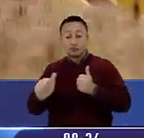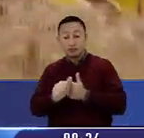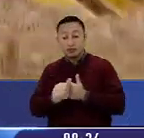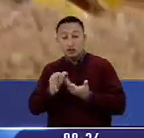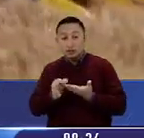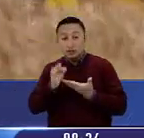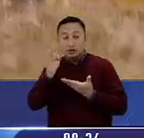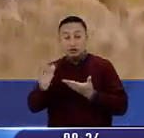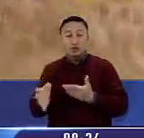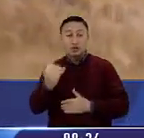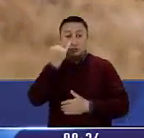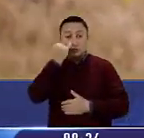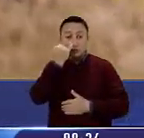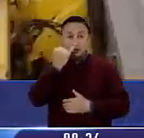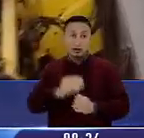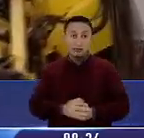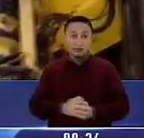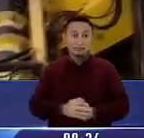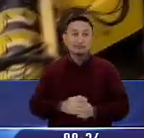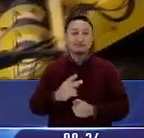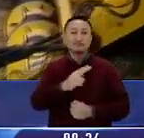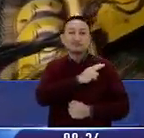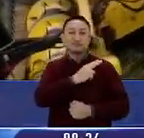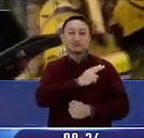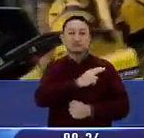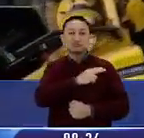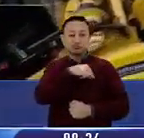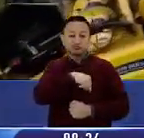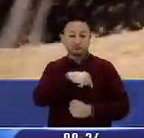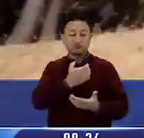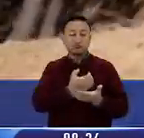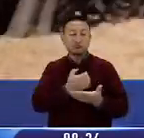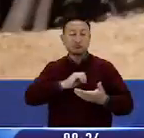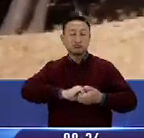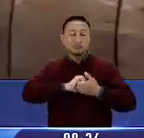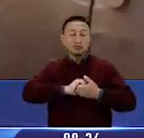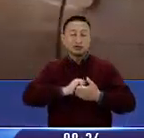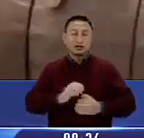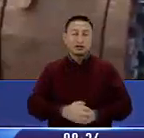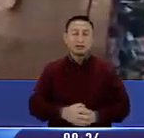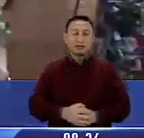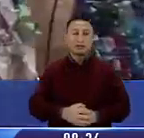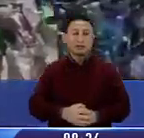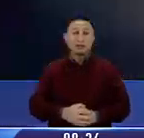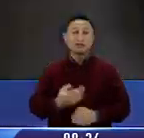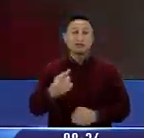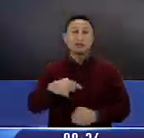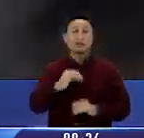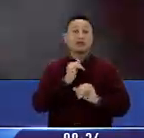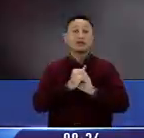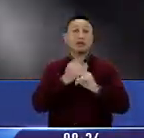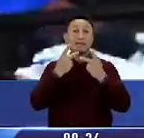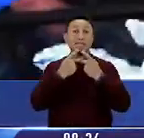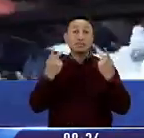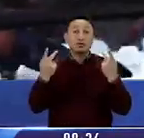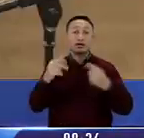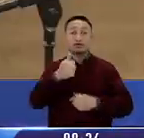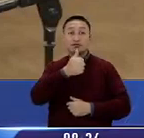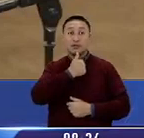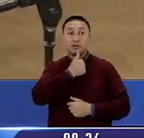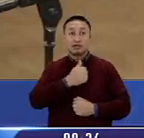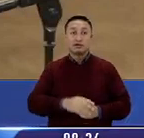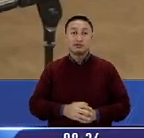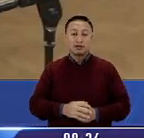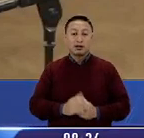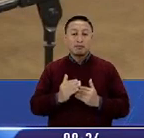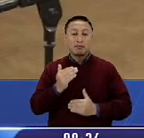y nacionalidades indígenas, la academia, sectores de la economía popular y solidaria, así como instituciones públicas y privadas. Los